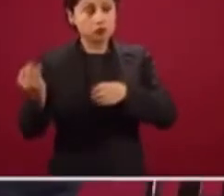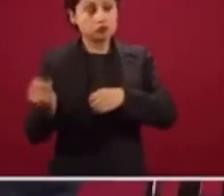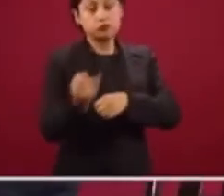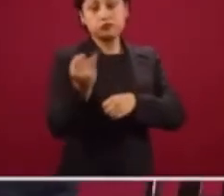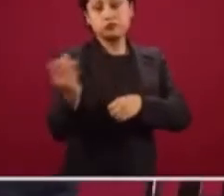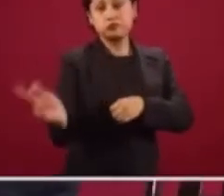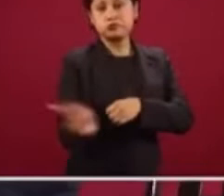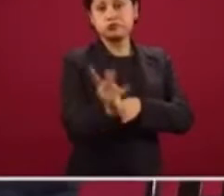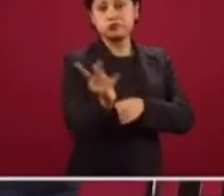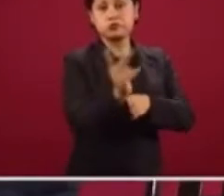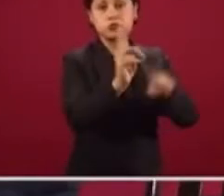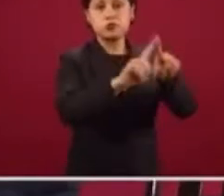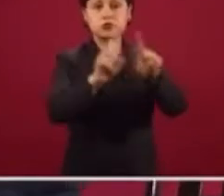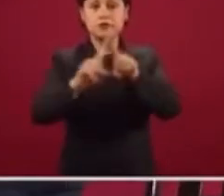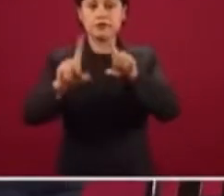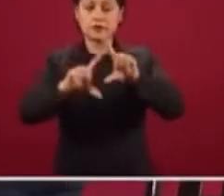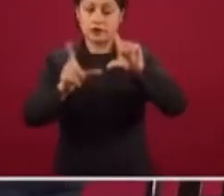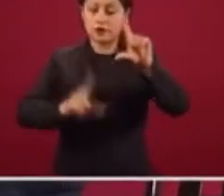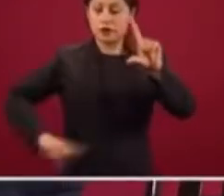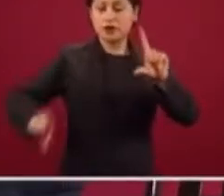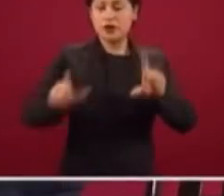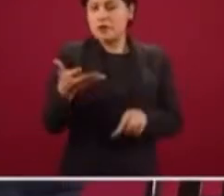alrededor de 200